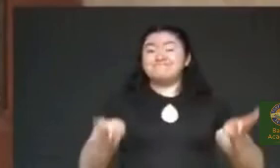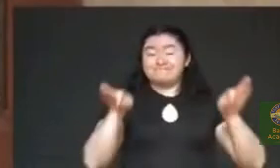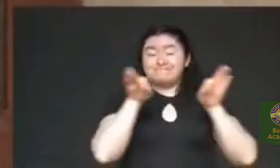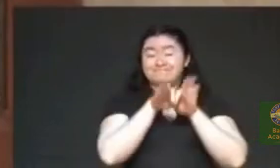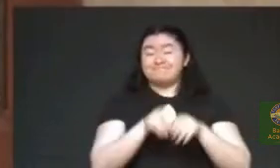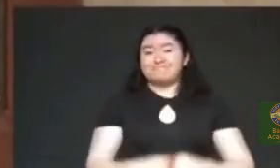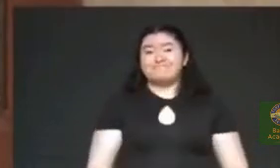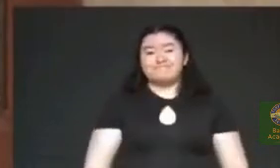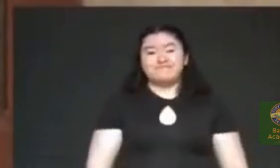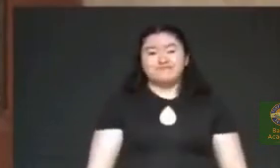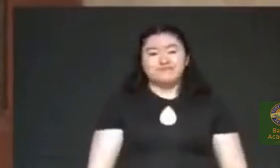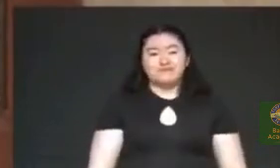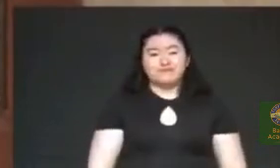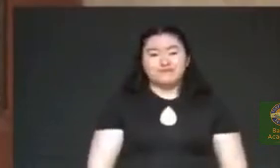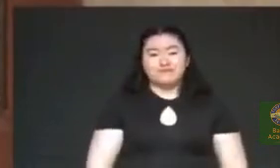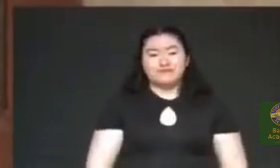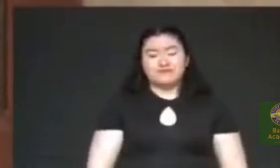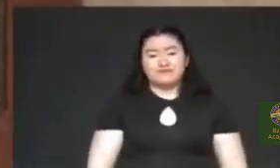Todos los estudios,